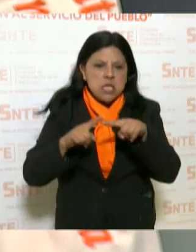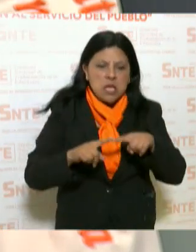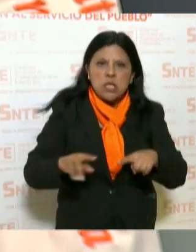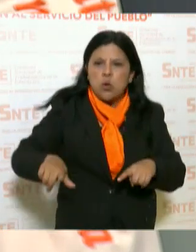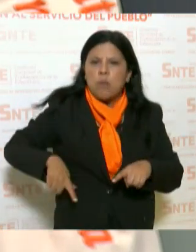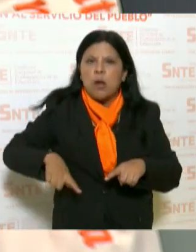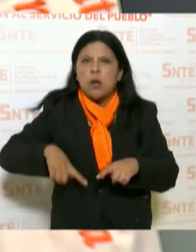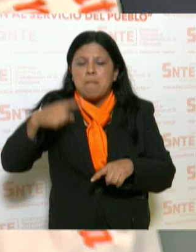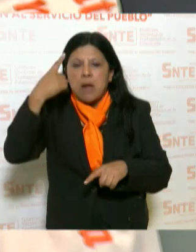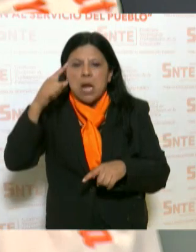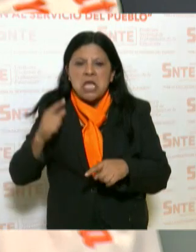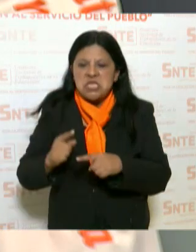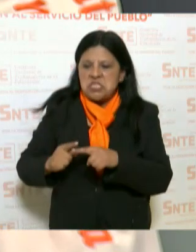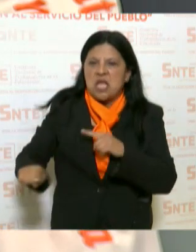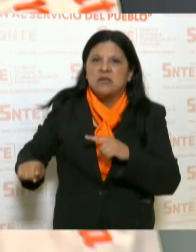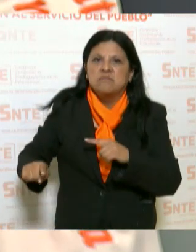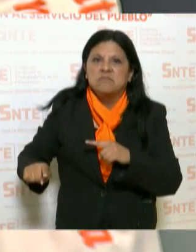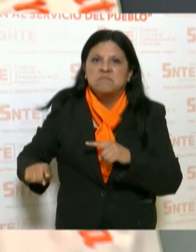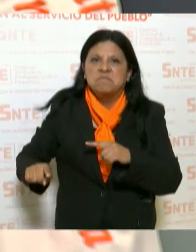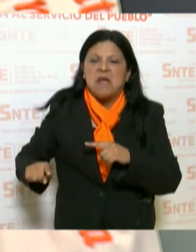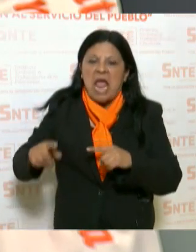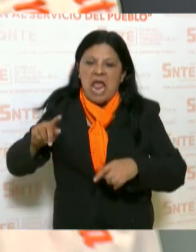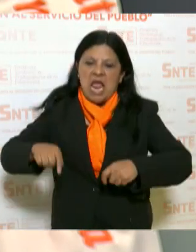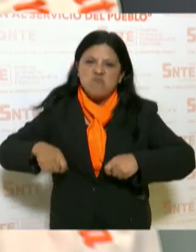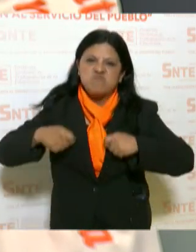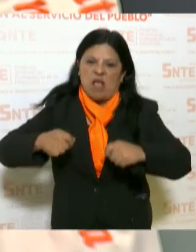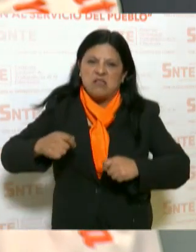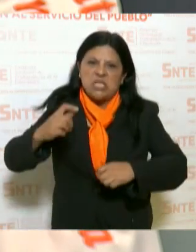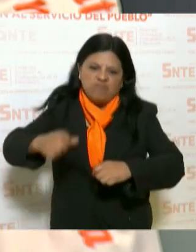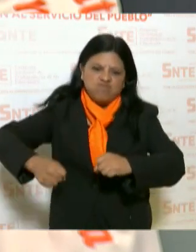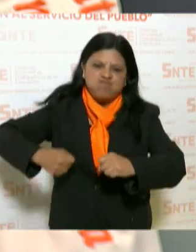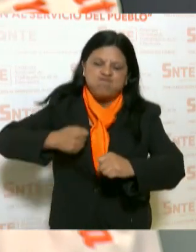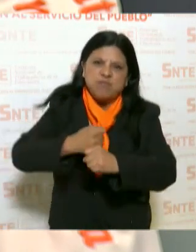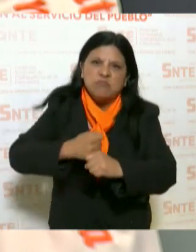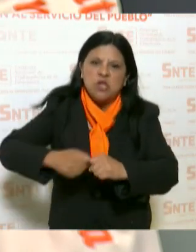cuando la revolución. Un hombre bueno.